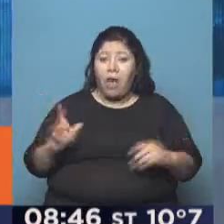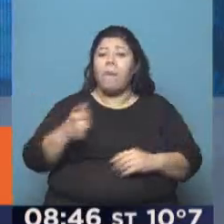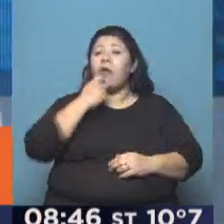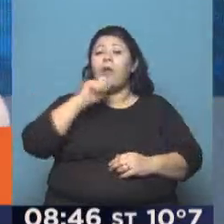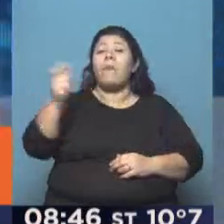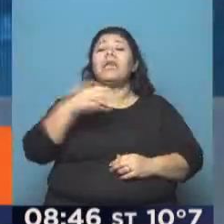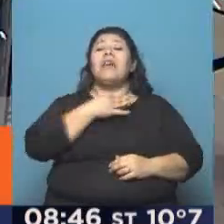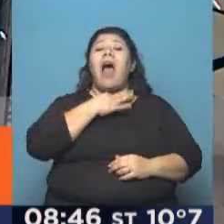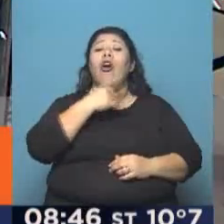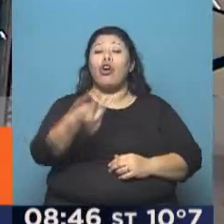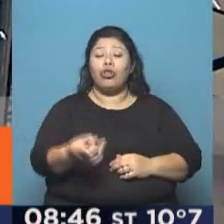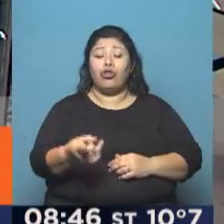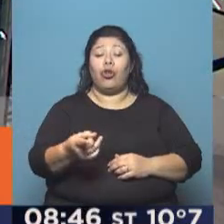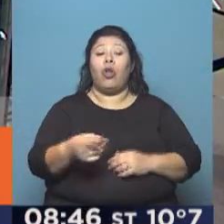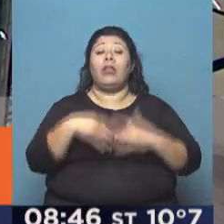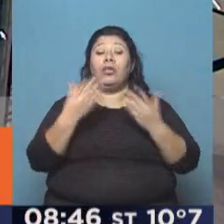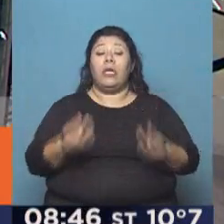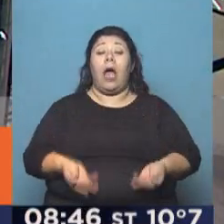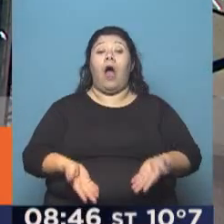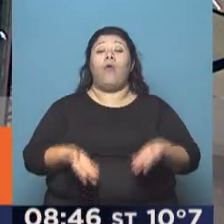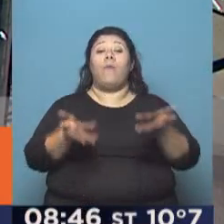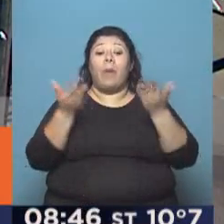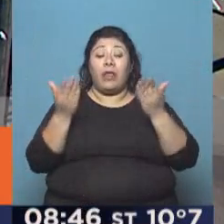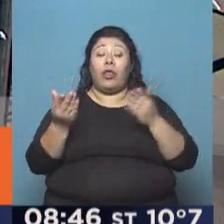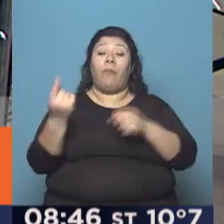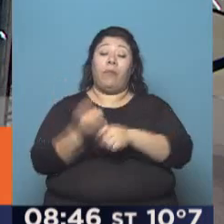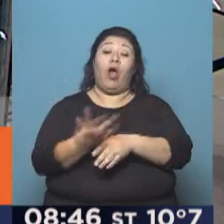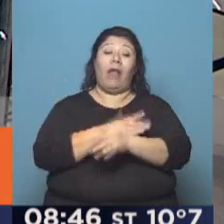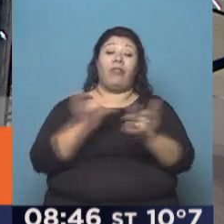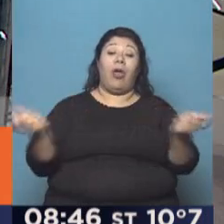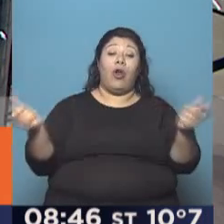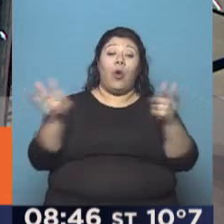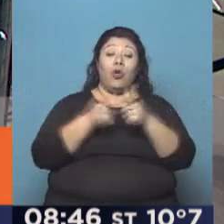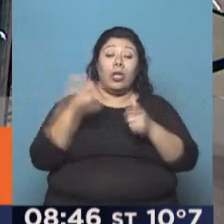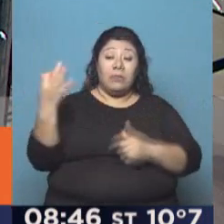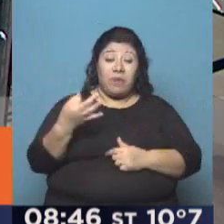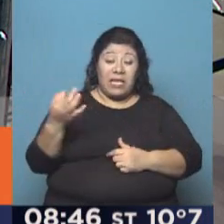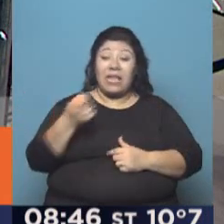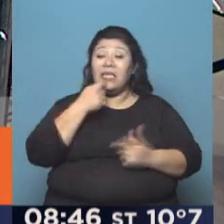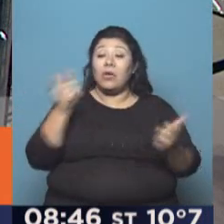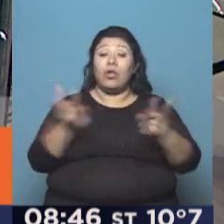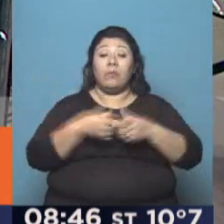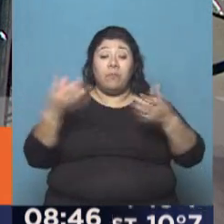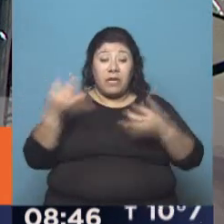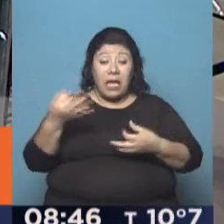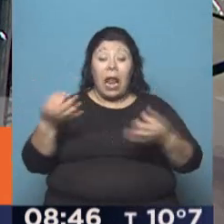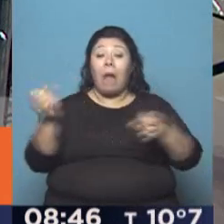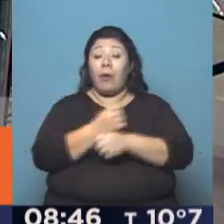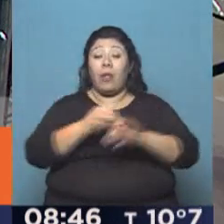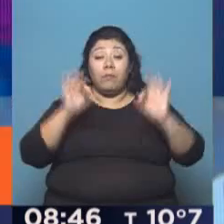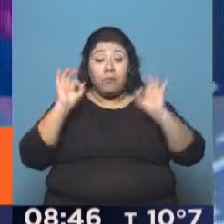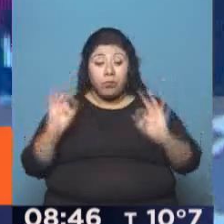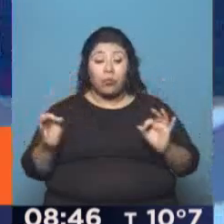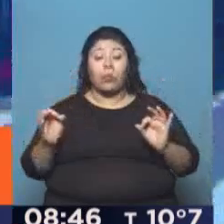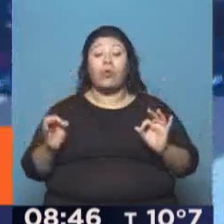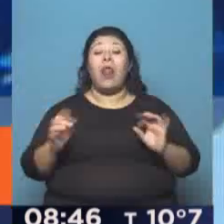decide teniendo en cuenta lo que pasó en la audiencia pública y le das un marco legal a la decisión porque si no